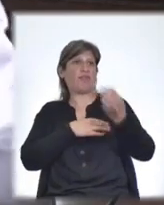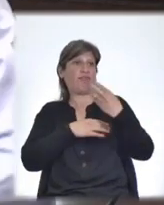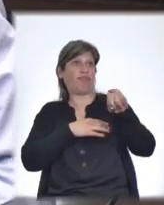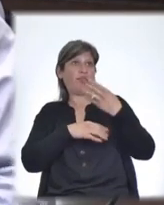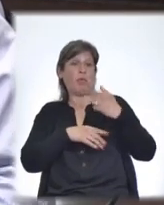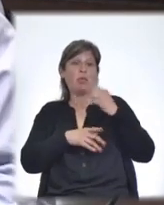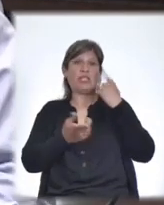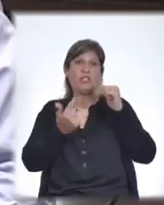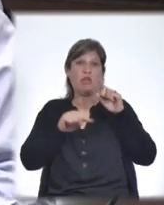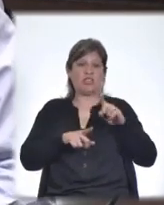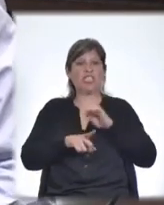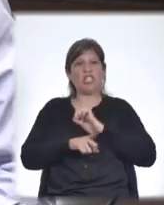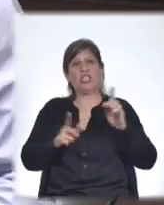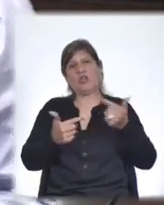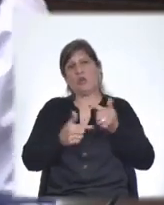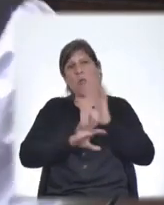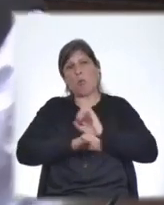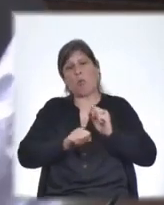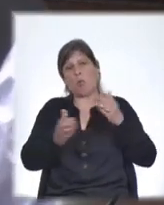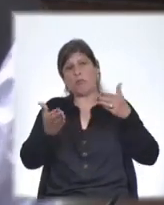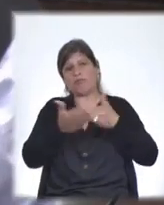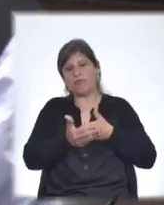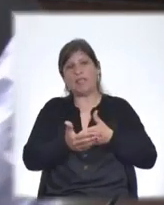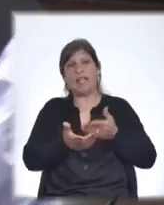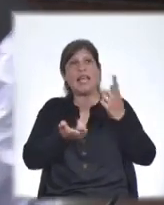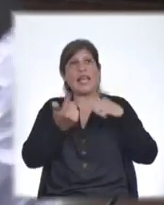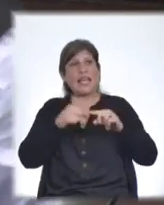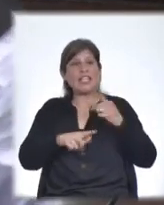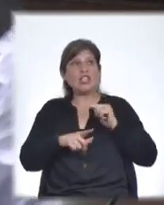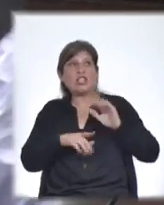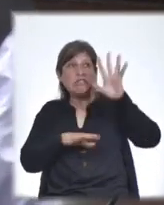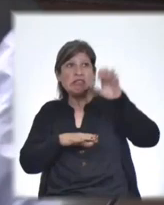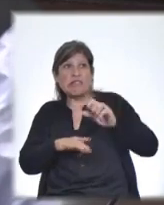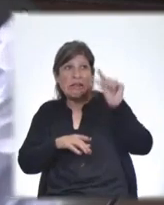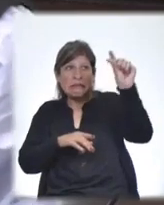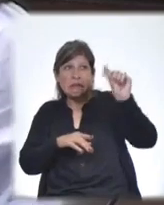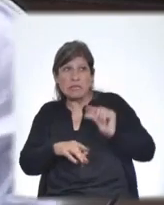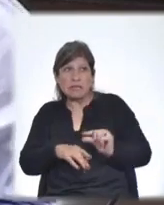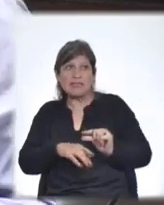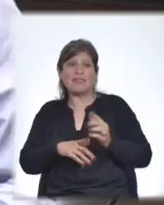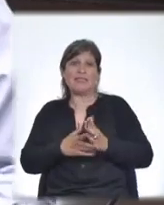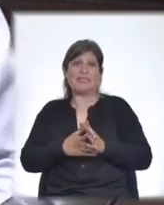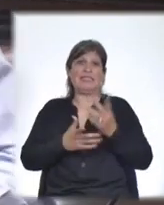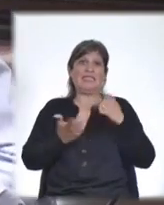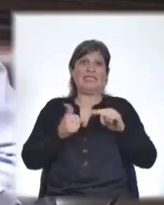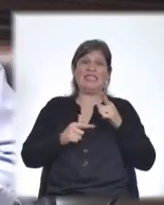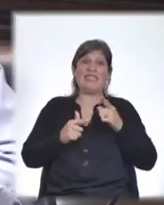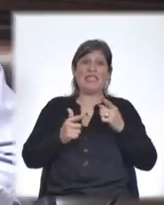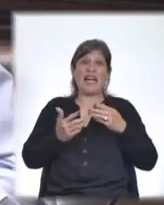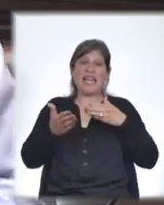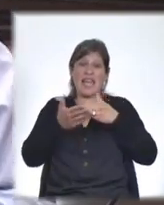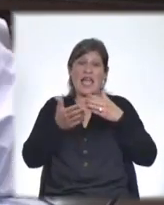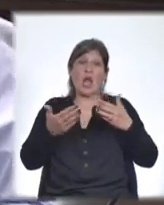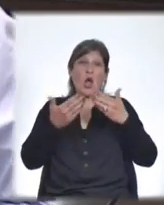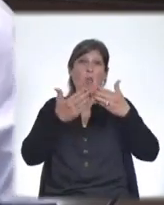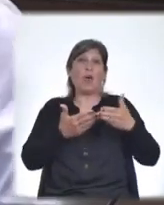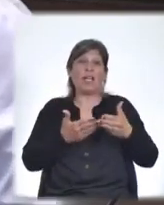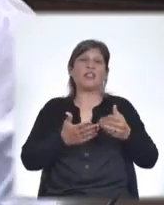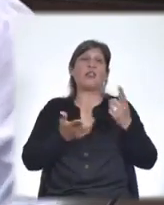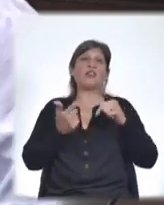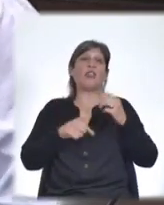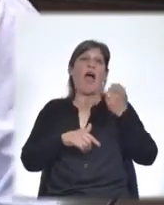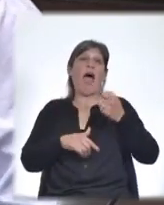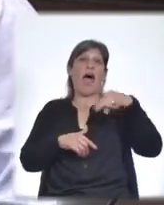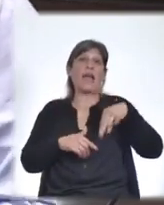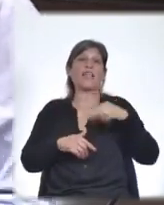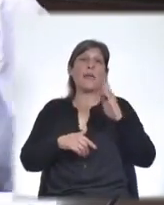que eso se avanzara. Y por tanto ahora se trae este pedacito, que es decir que los puertos administrados por la ANP,